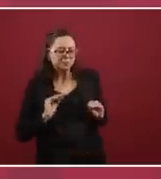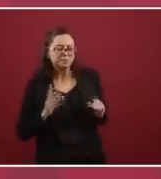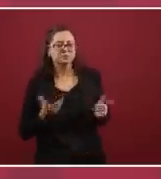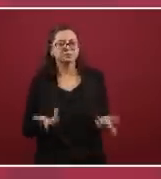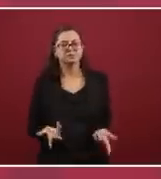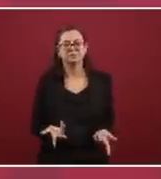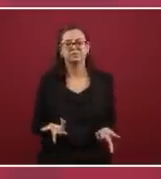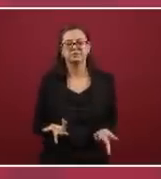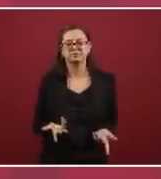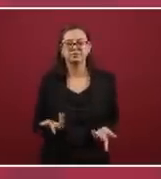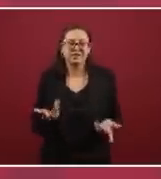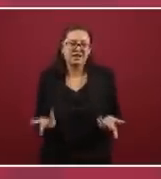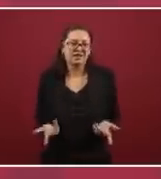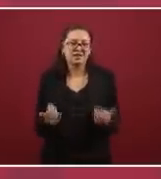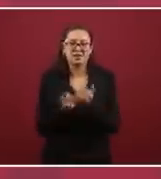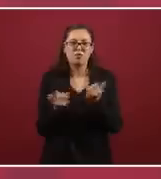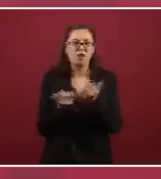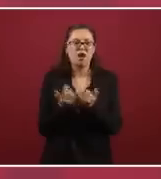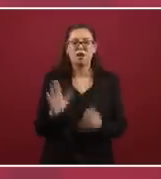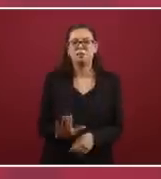y dejaba de cantar el gallo.